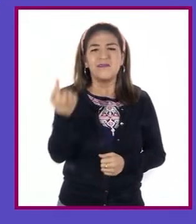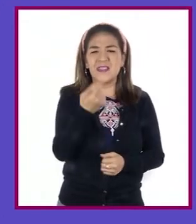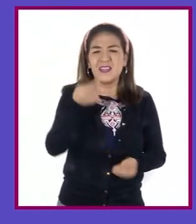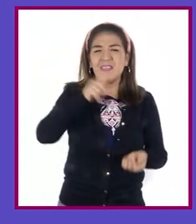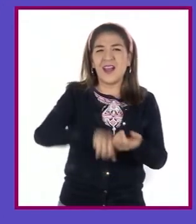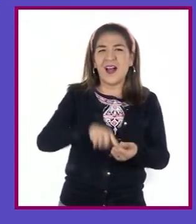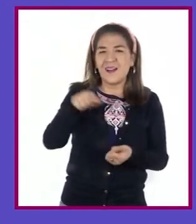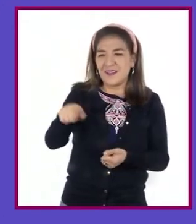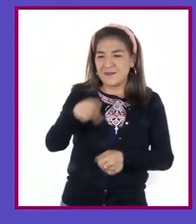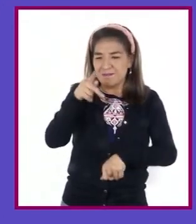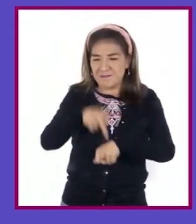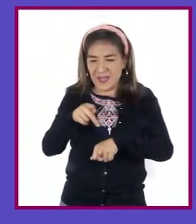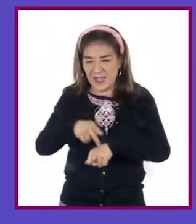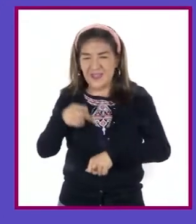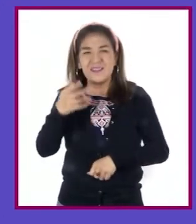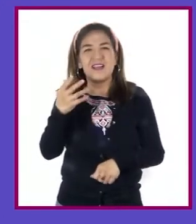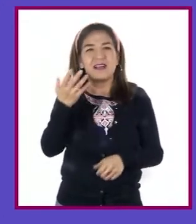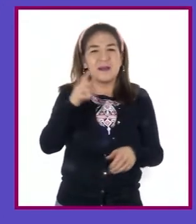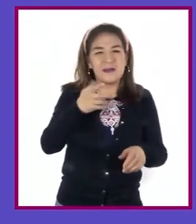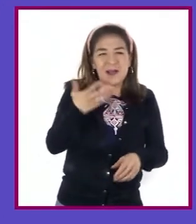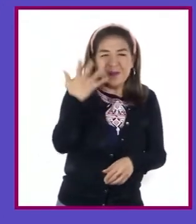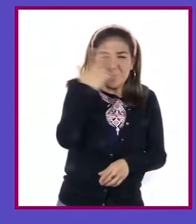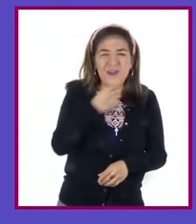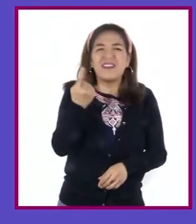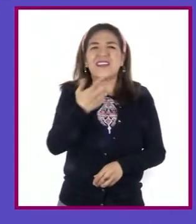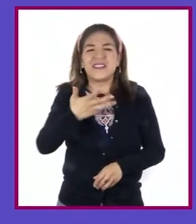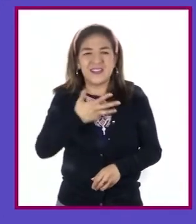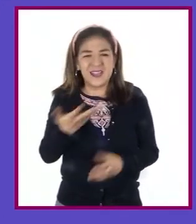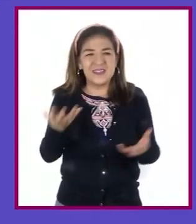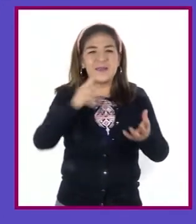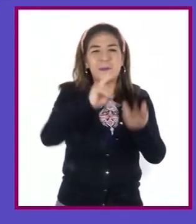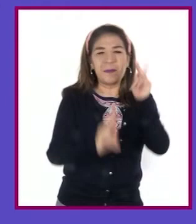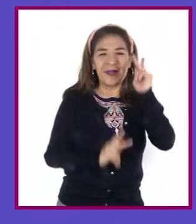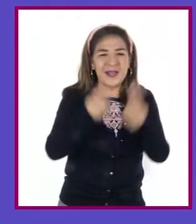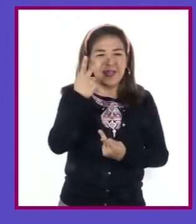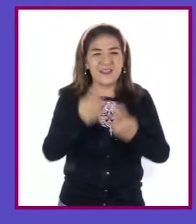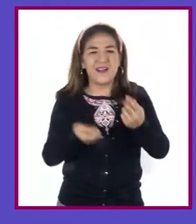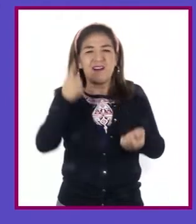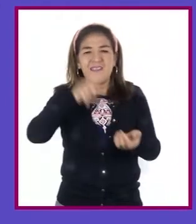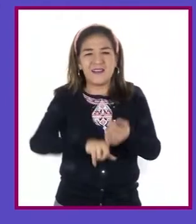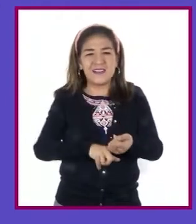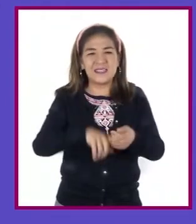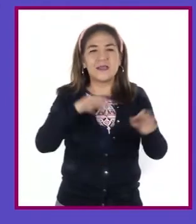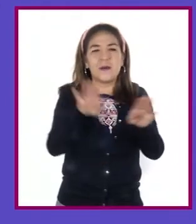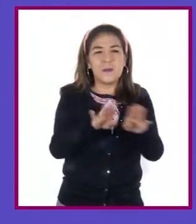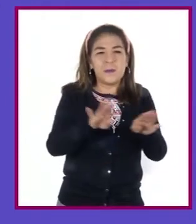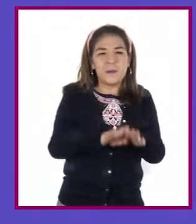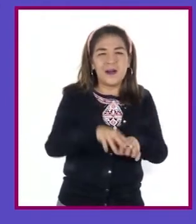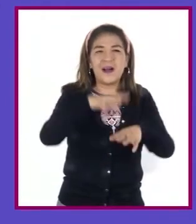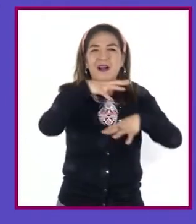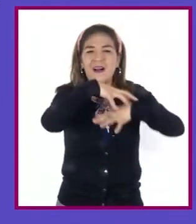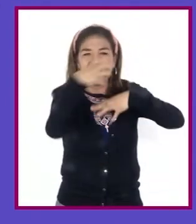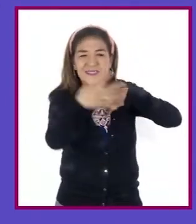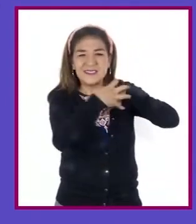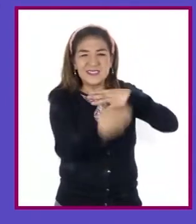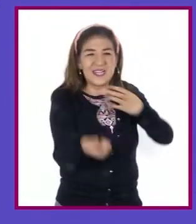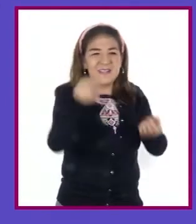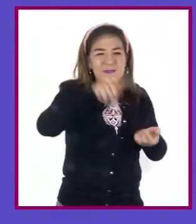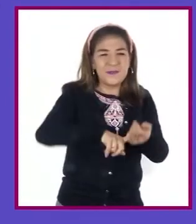pardas y los pedriscos y el légamo? Que más cascado lo llevan al ácrito de